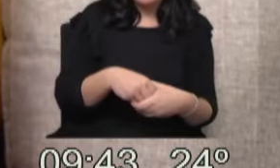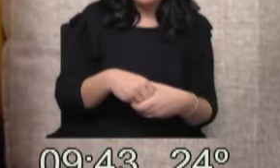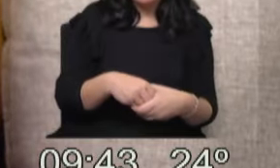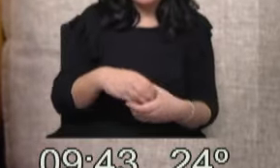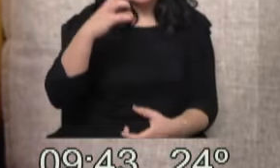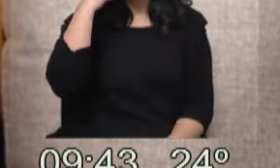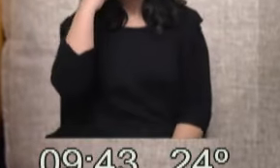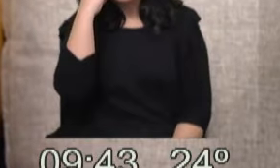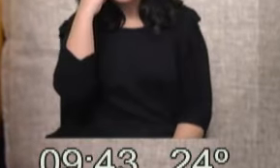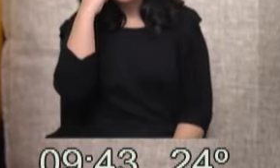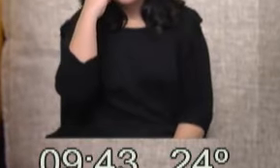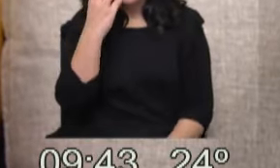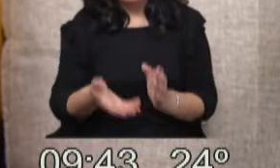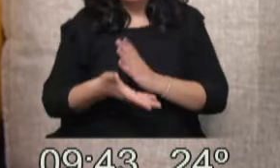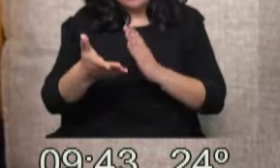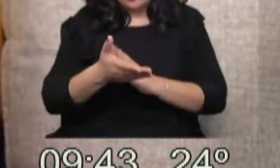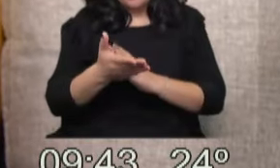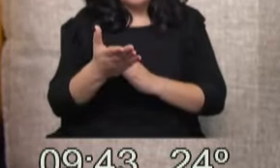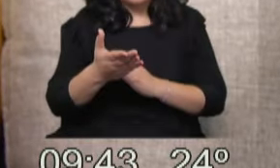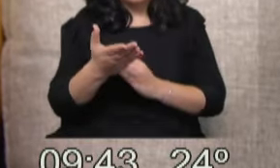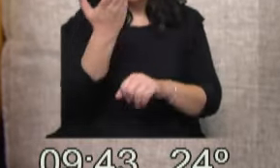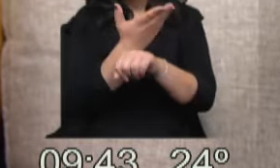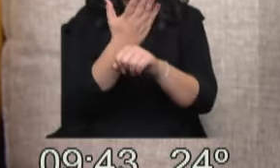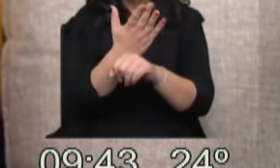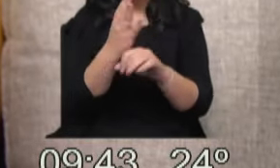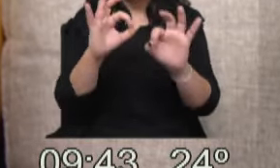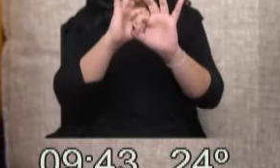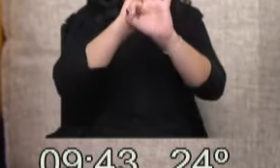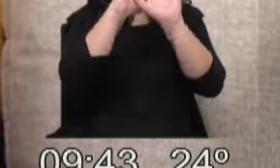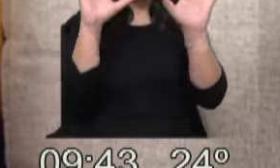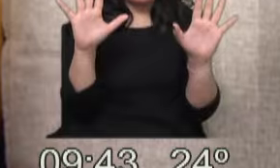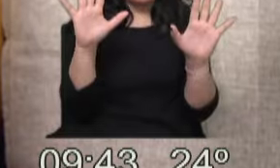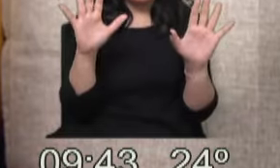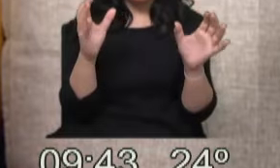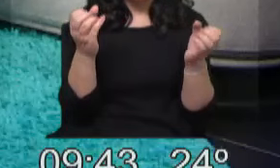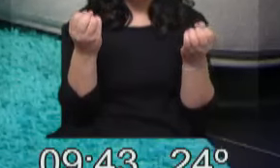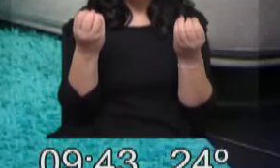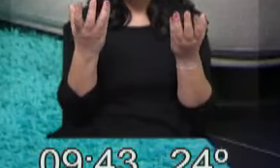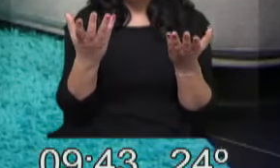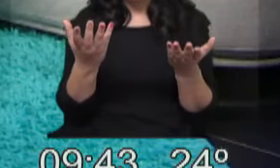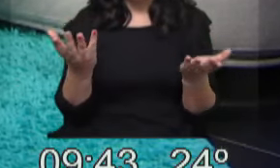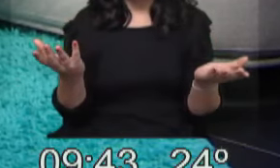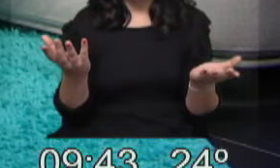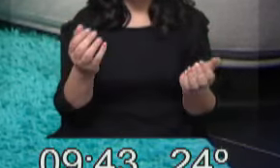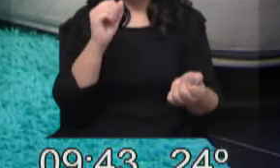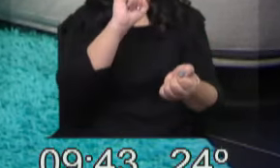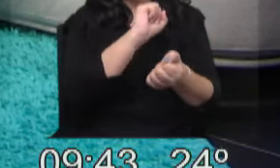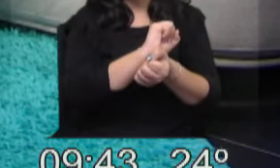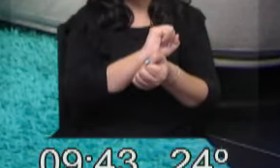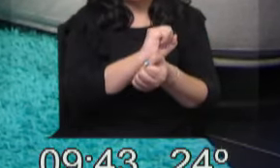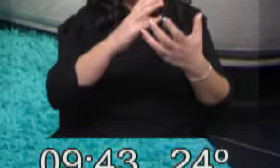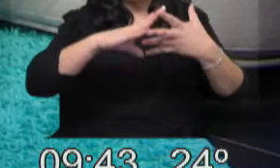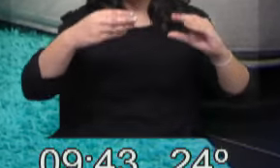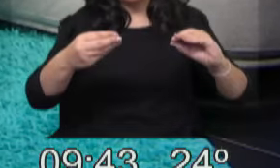está a punto de pedir una libertad este antes de lo previsto porque es un este preso modelo según su